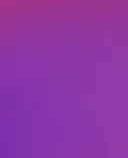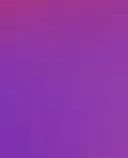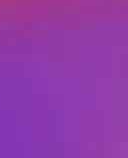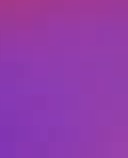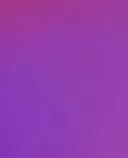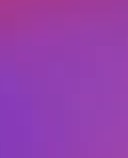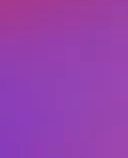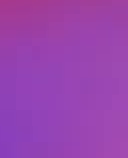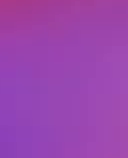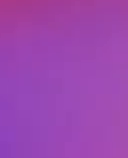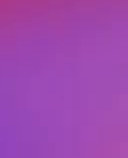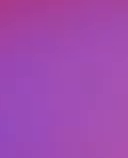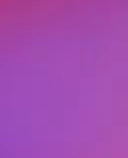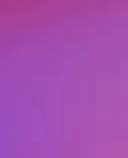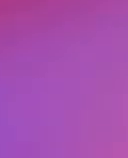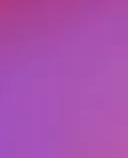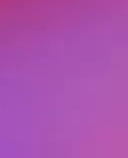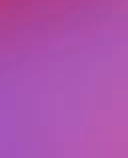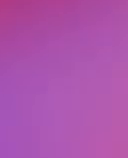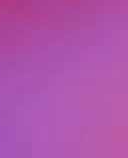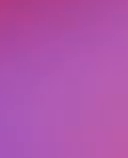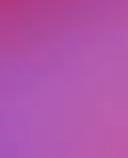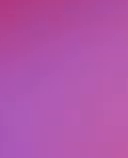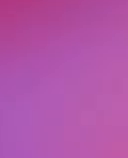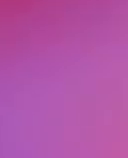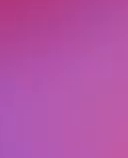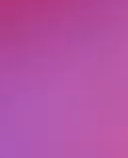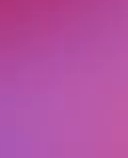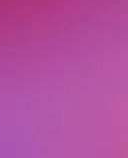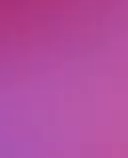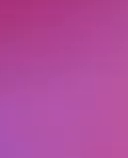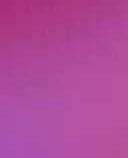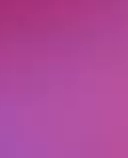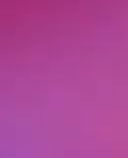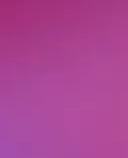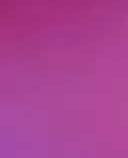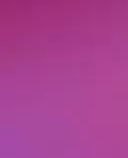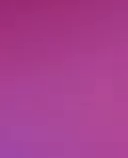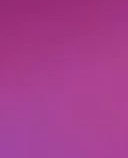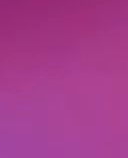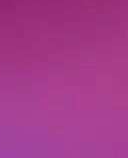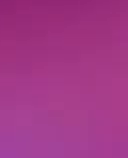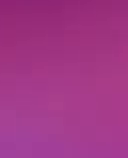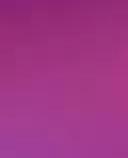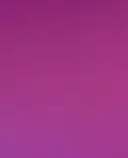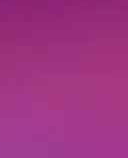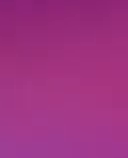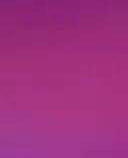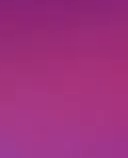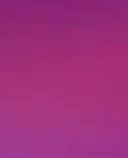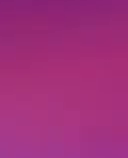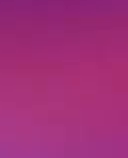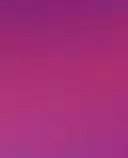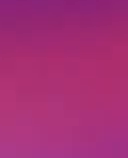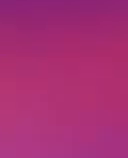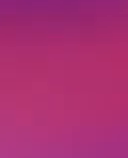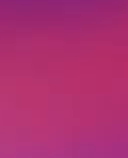Si requieres consultar los libros de texto en versión digital, recuerda que los puedes encontrar en la página